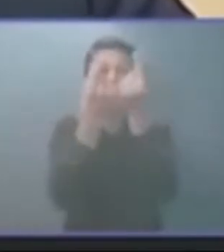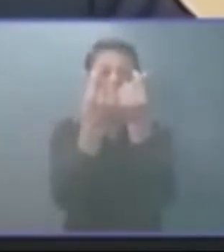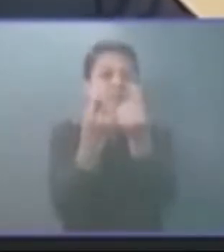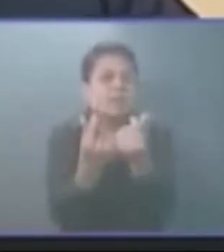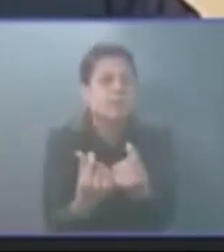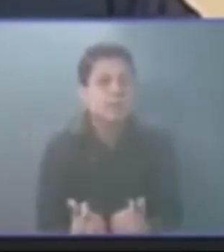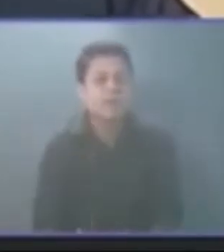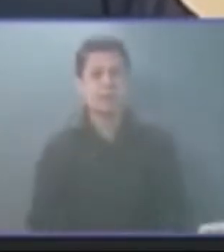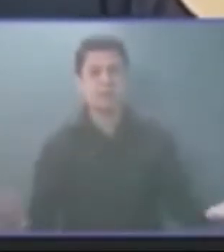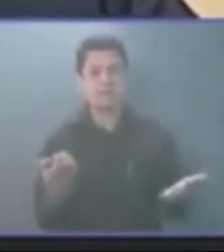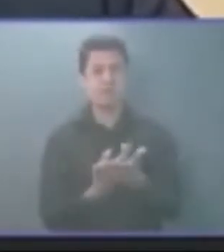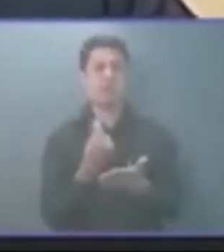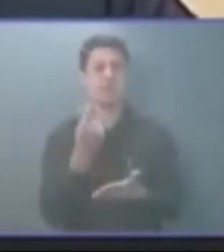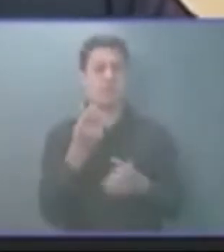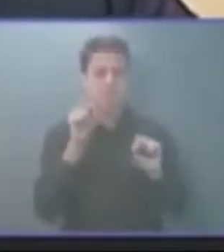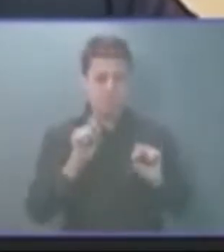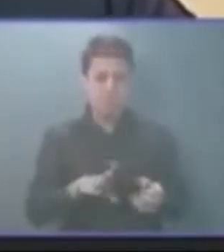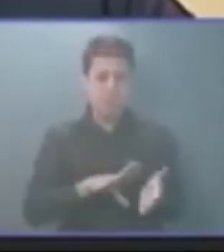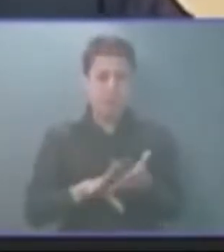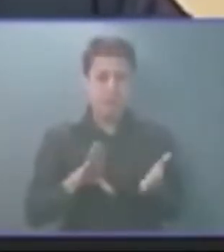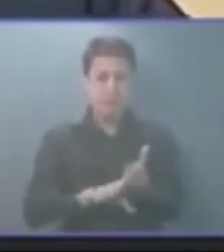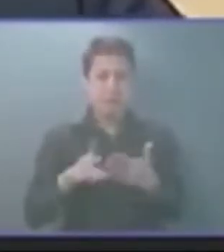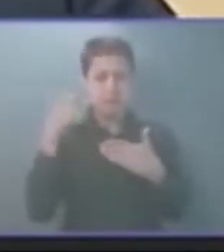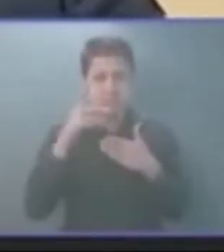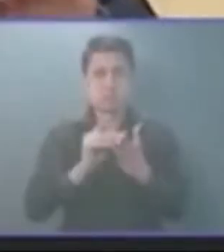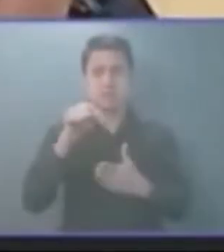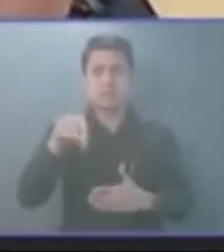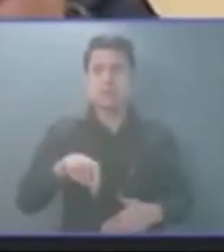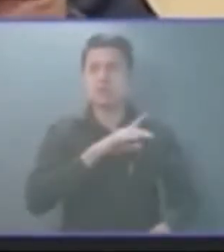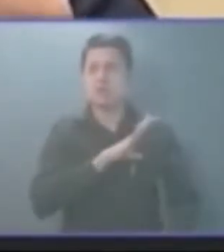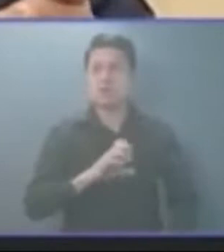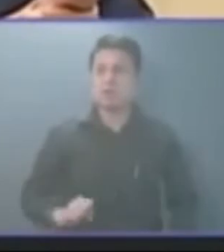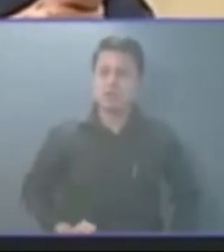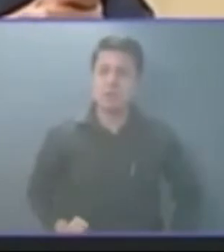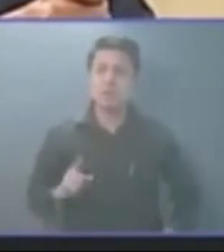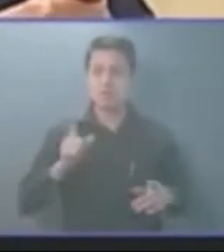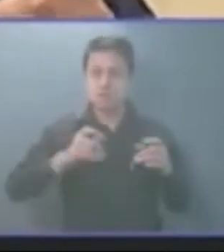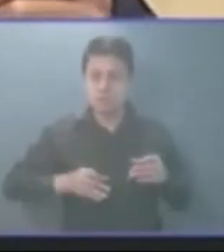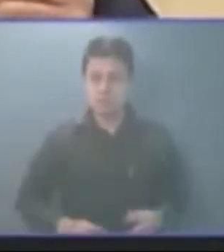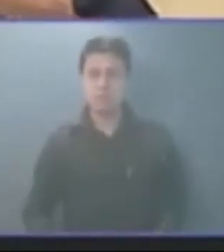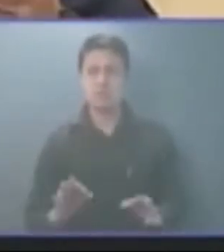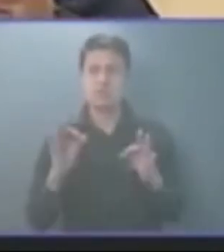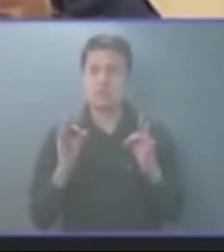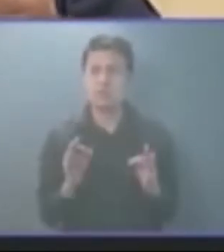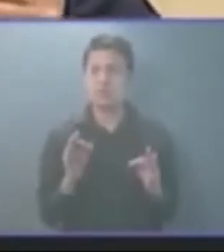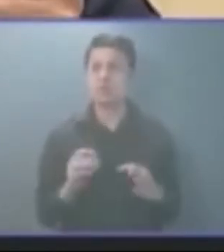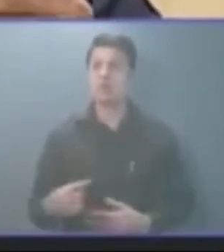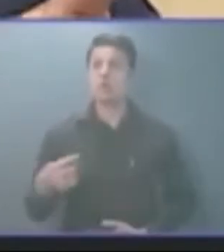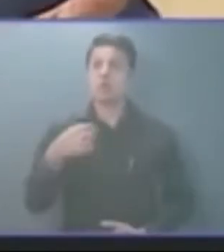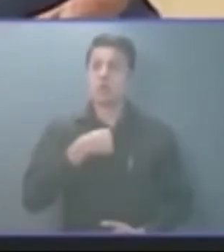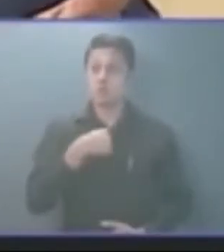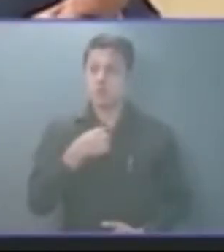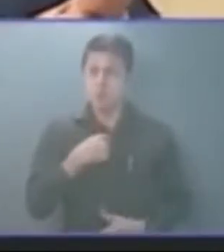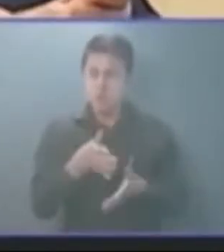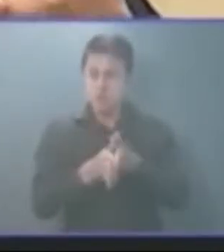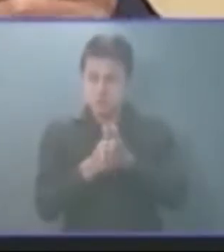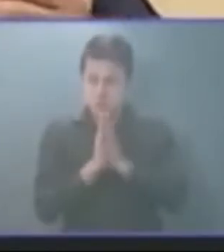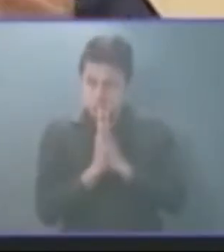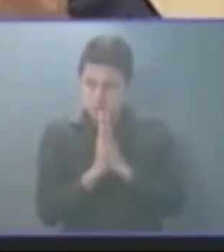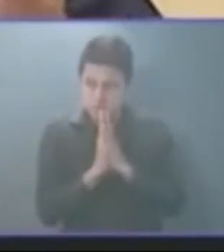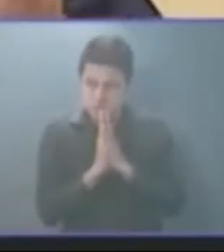recursos económicos en el país. Por lo tanto, yo les pido